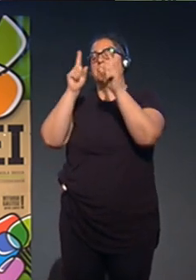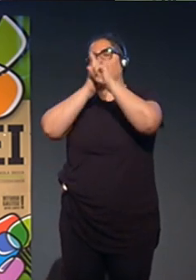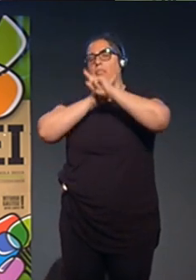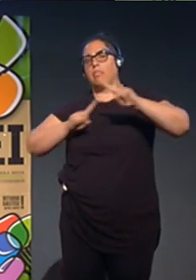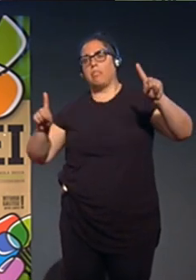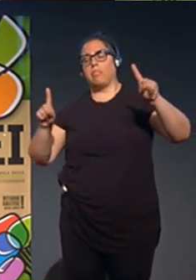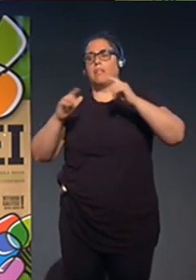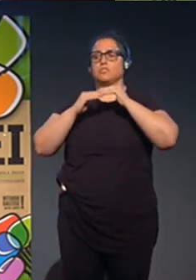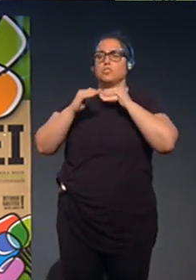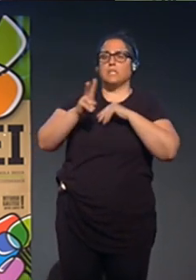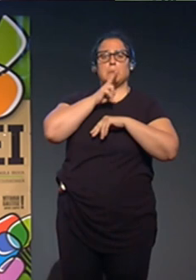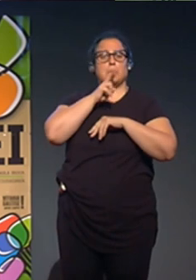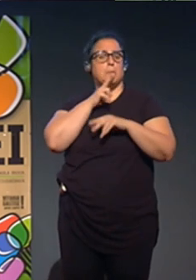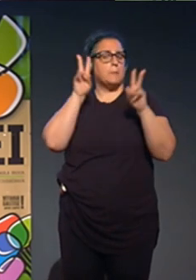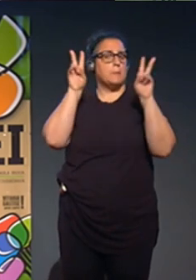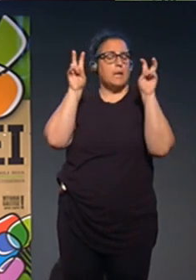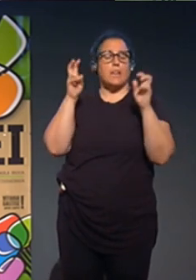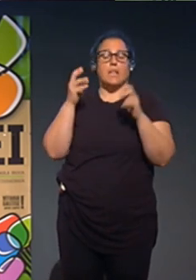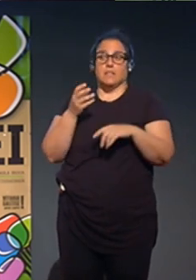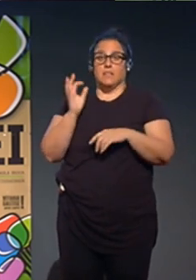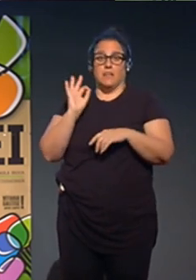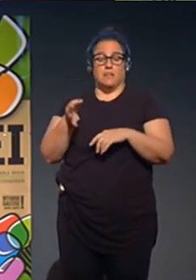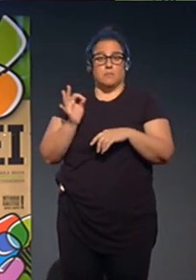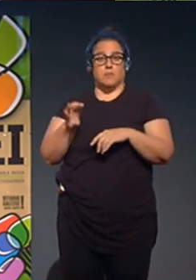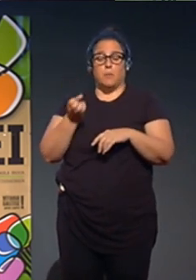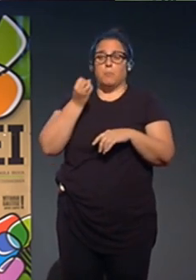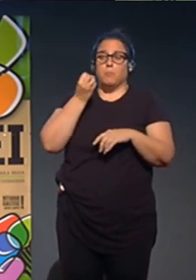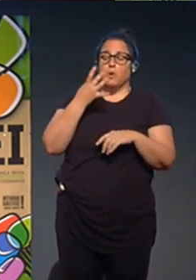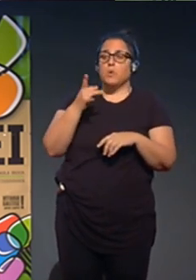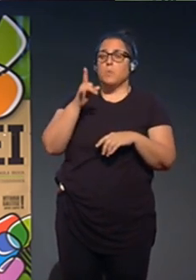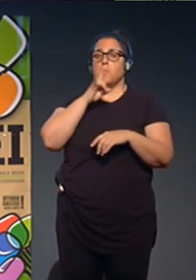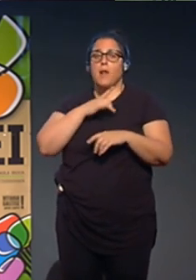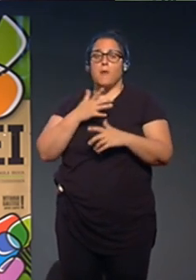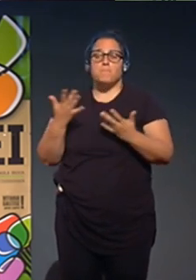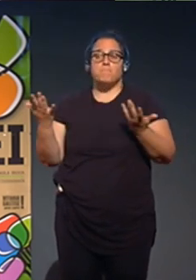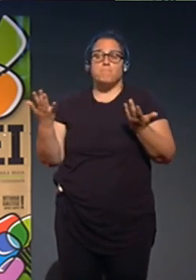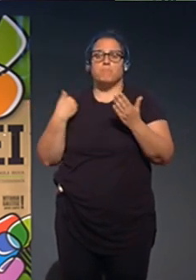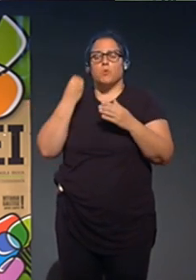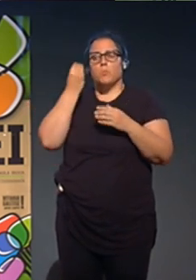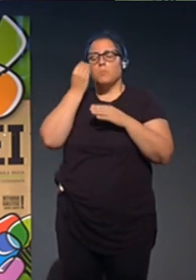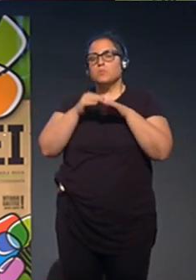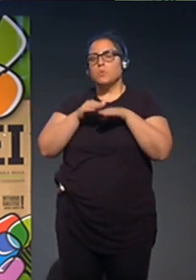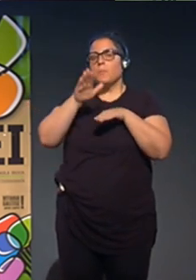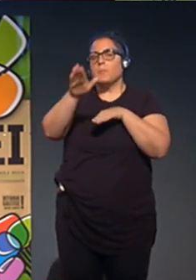acuerdo eso está ocurriendo Eso es malo o es bueno Yo creo que es un paso adelante